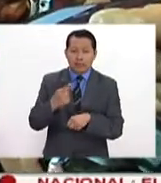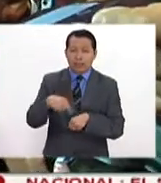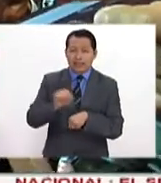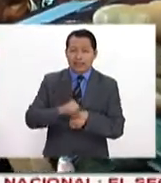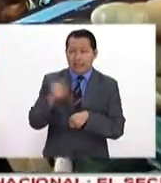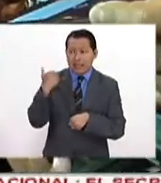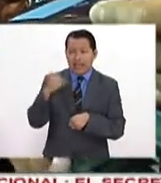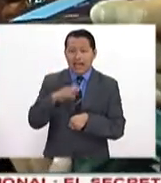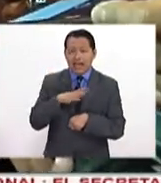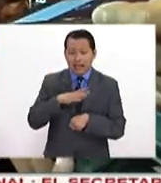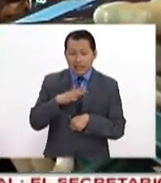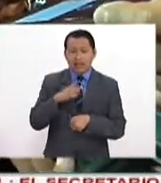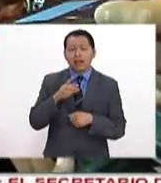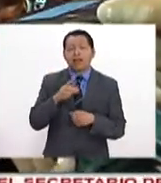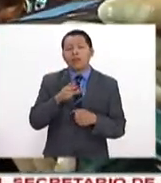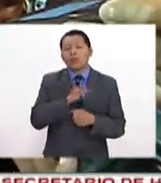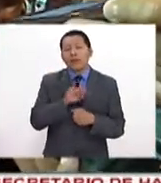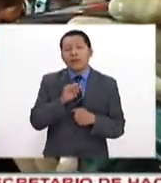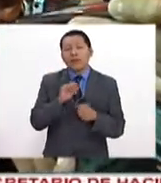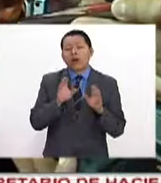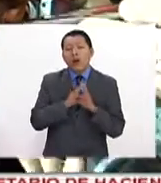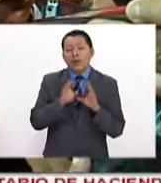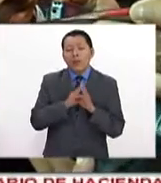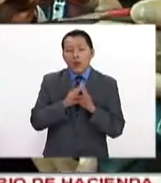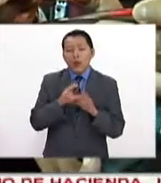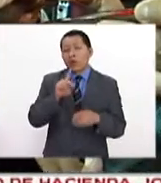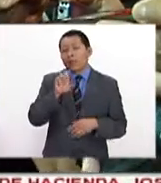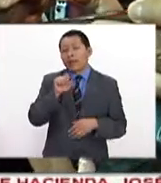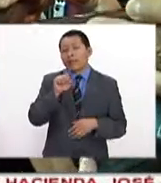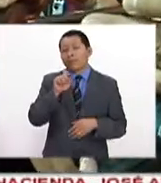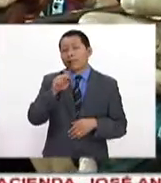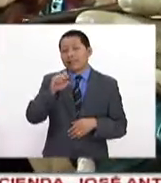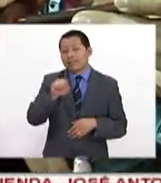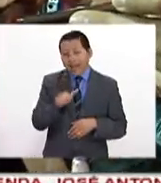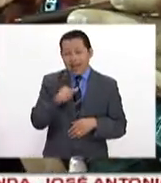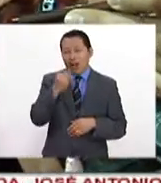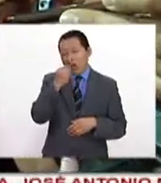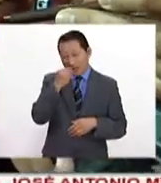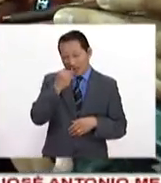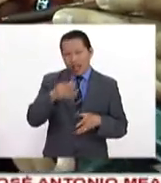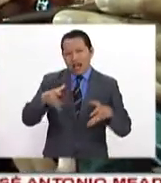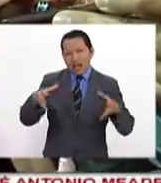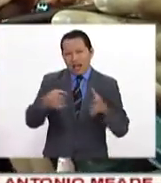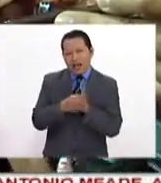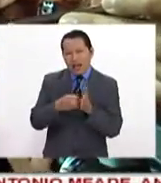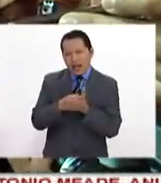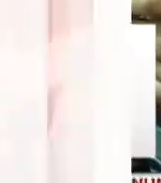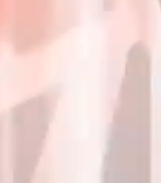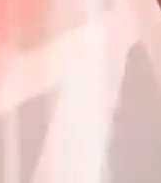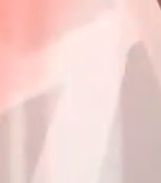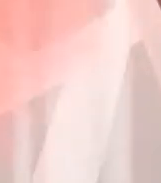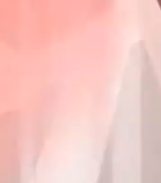pasada es el acercamiento de apoyos a través de despensas a la gente, a la población damnificada.